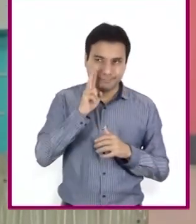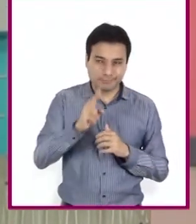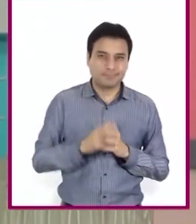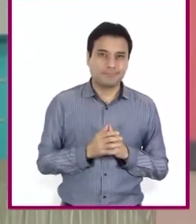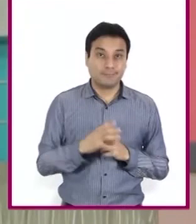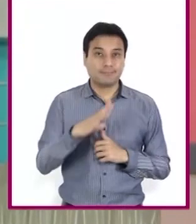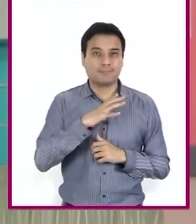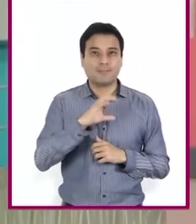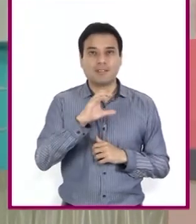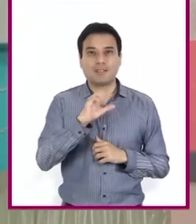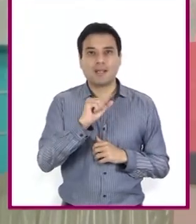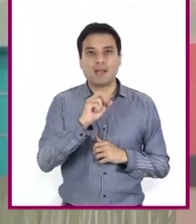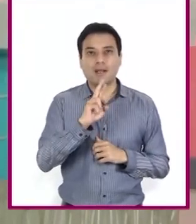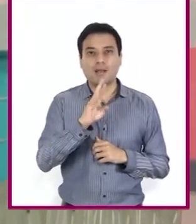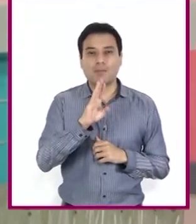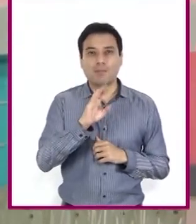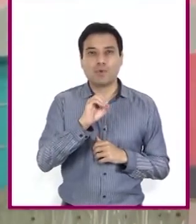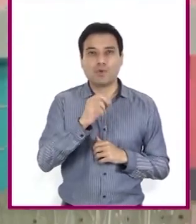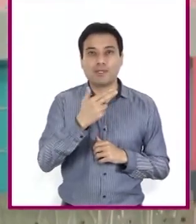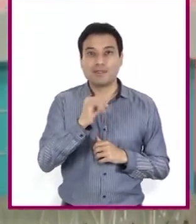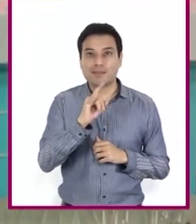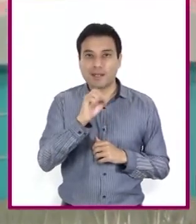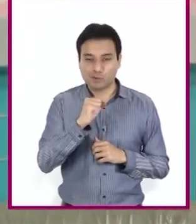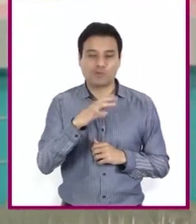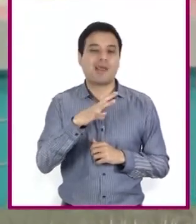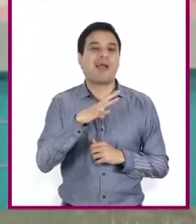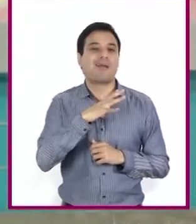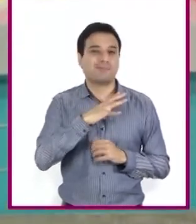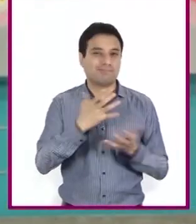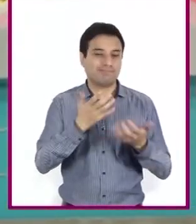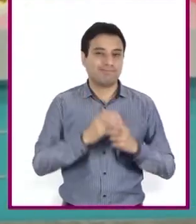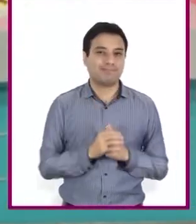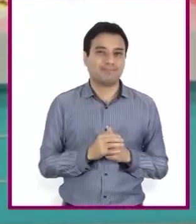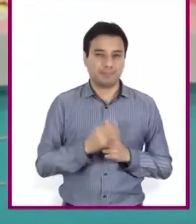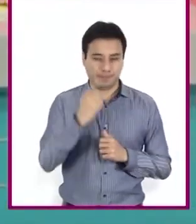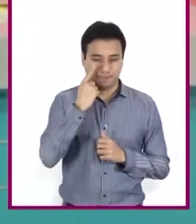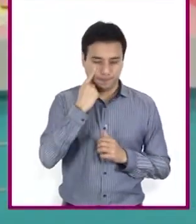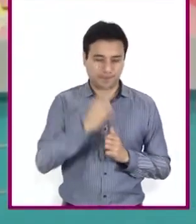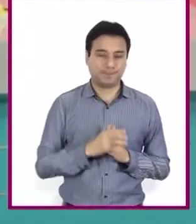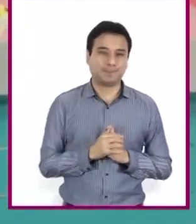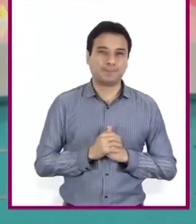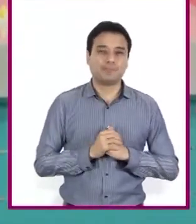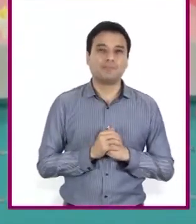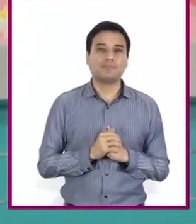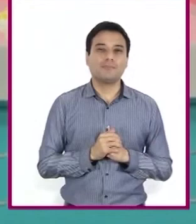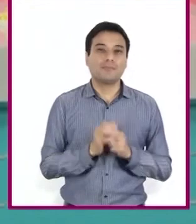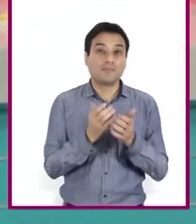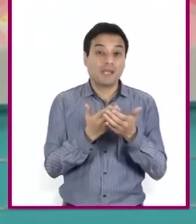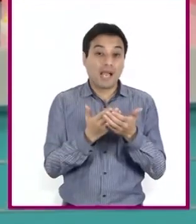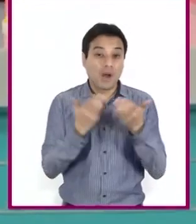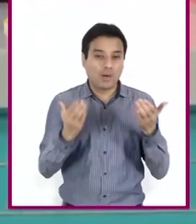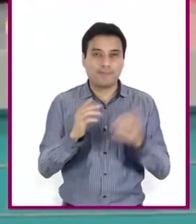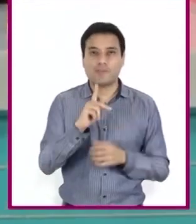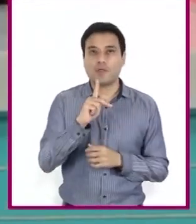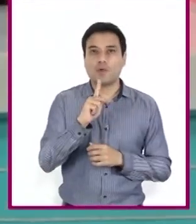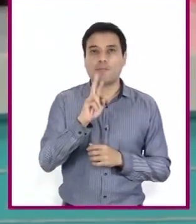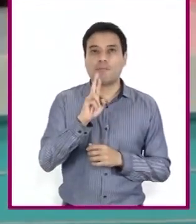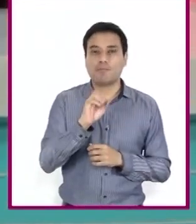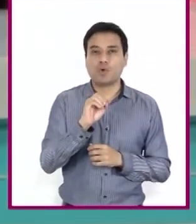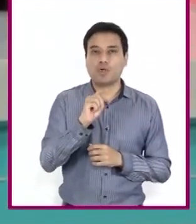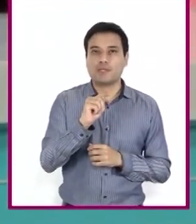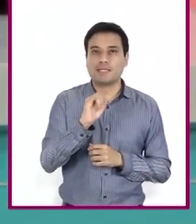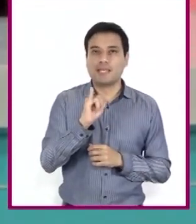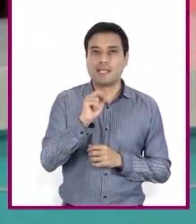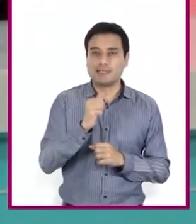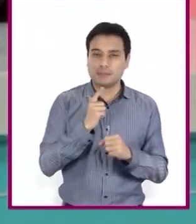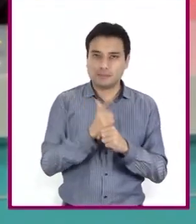carbohidratos en los alimentos. Ahora, llevaremos a cabo la identificación de proteínas. Aquí